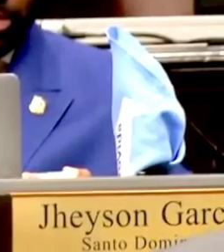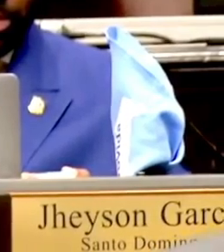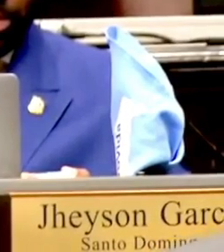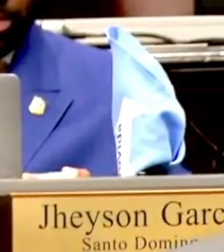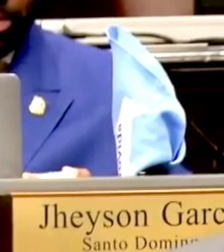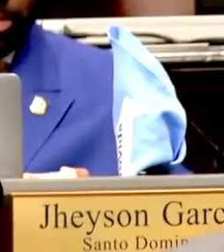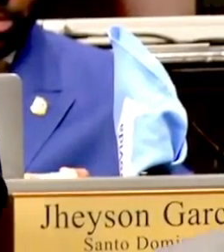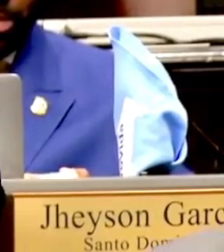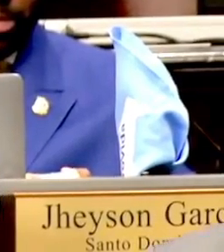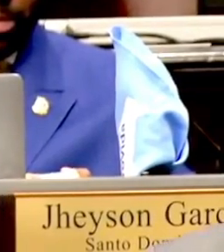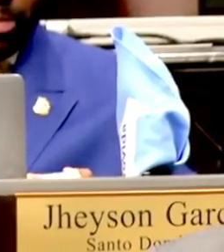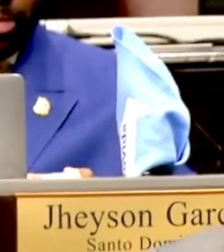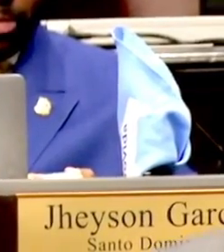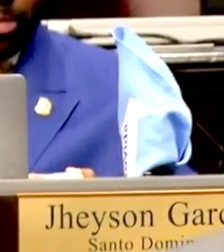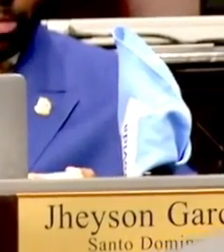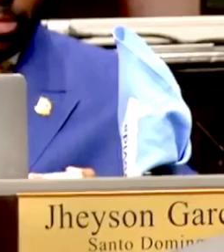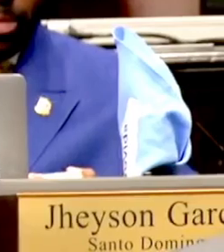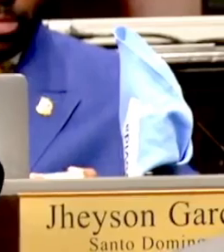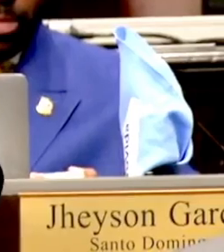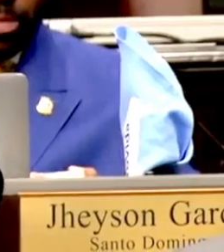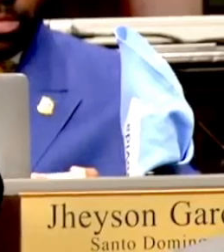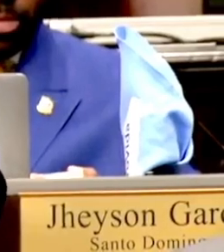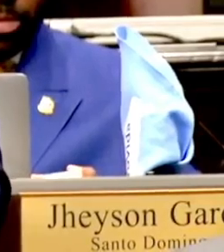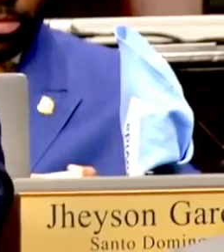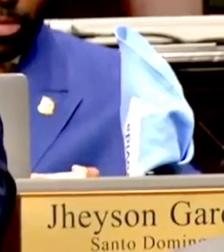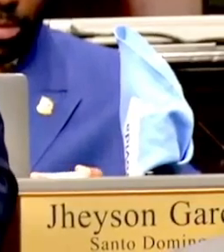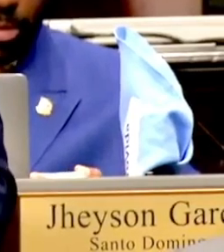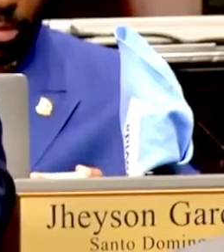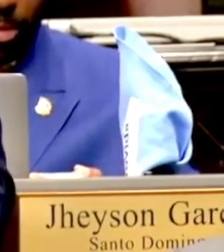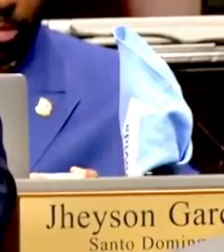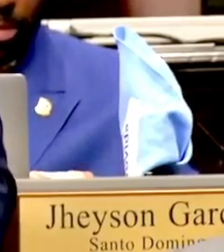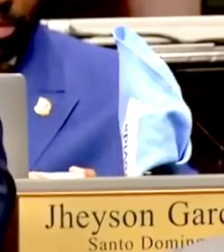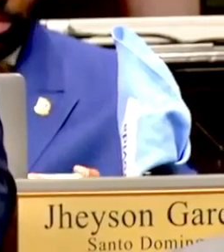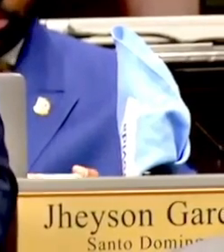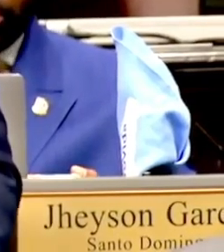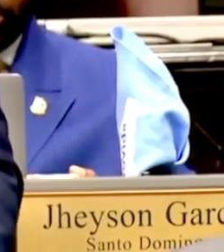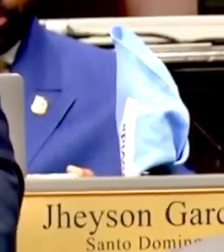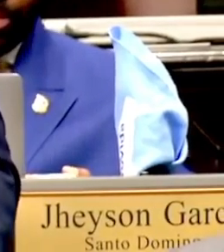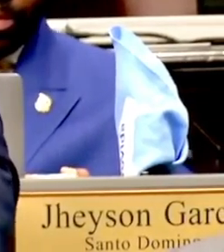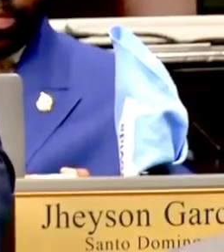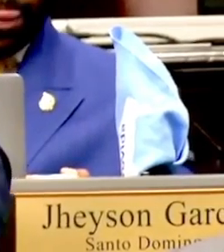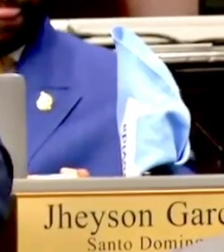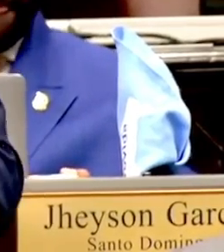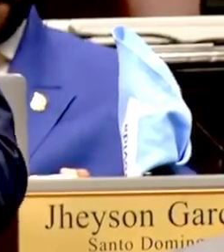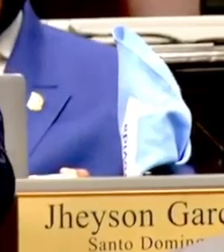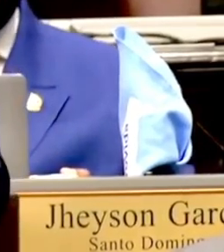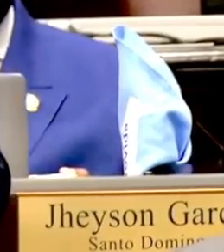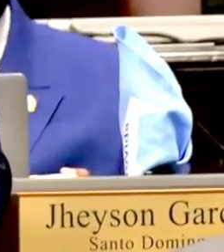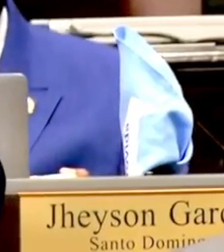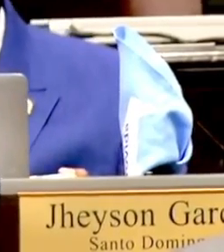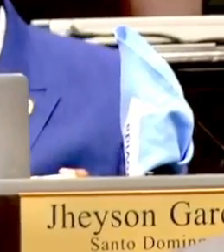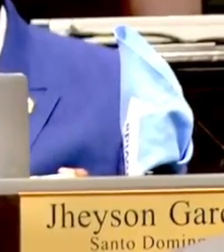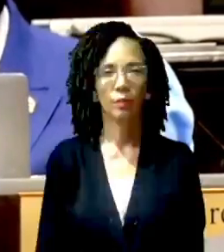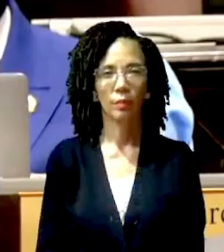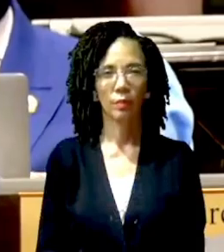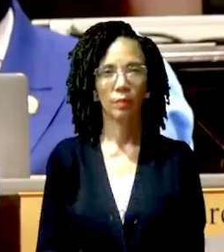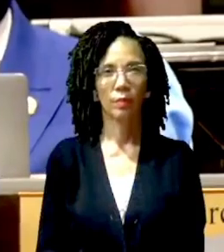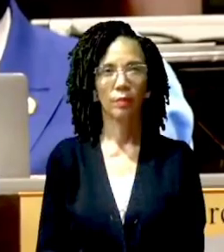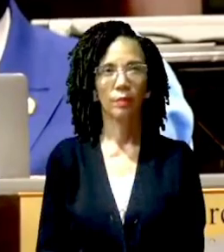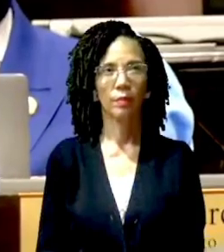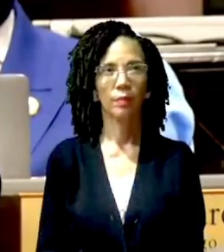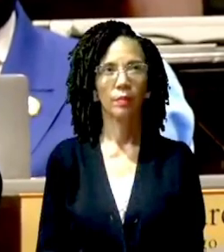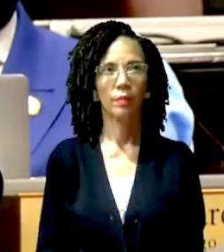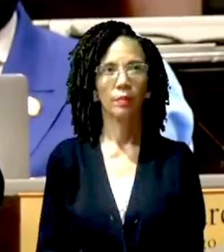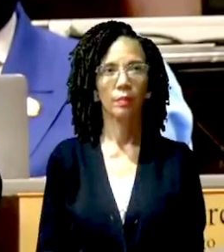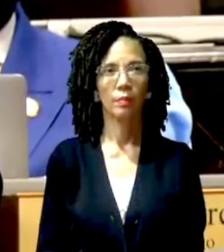imperativo constitucional. Por ende, este proyecto de resolución, que son proyectos que